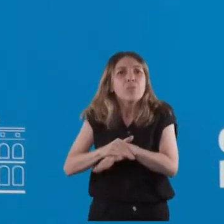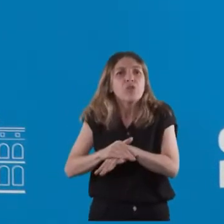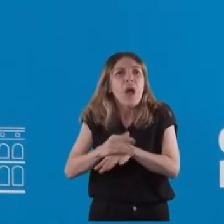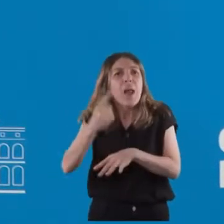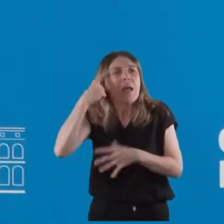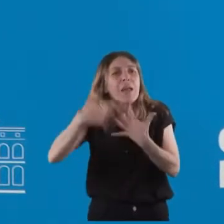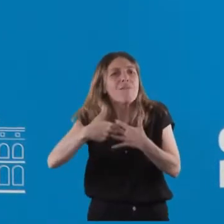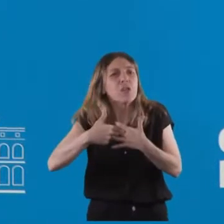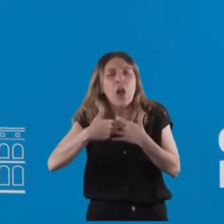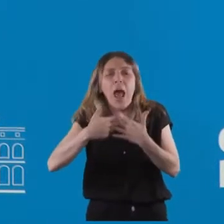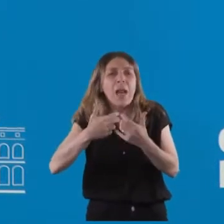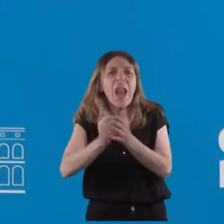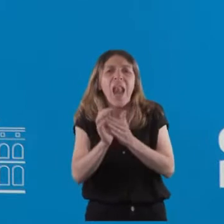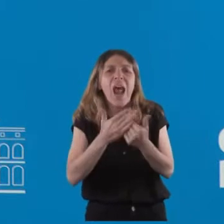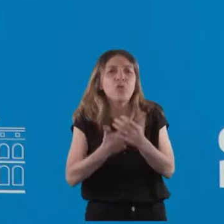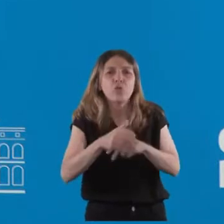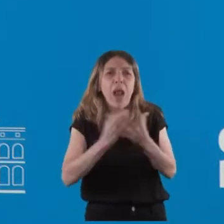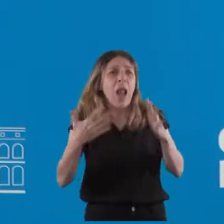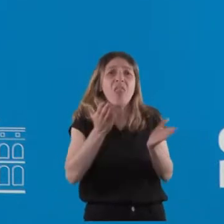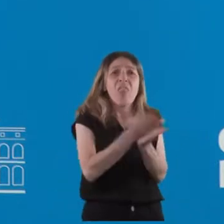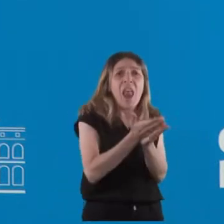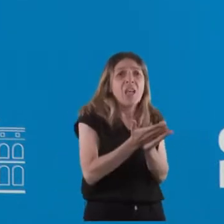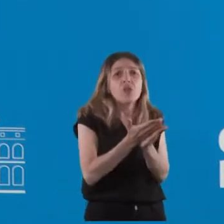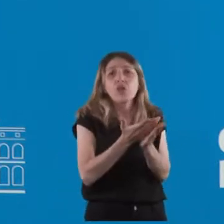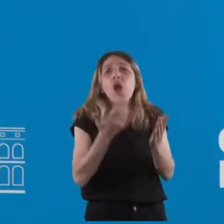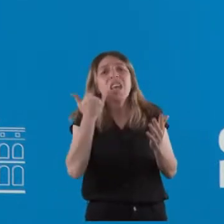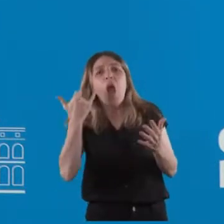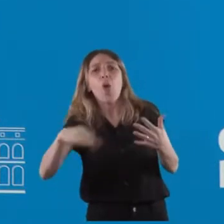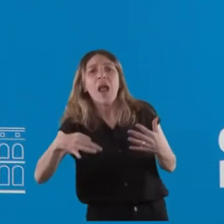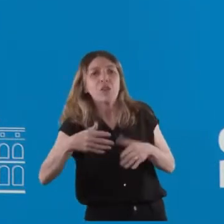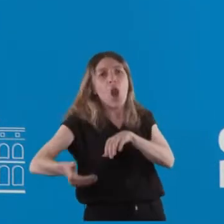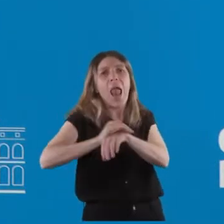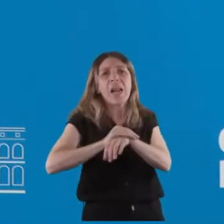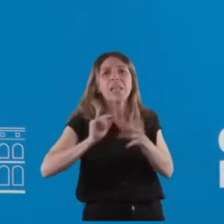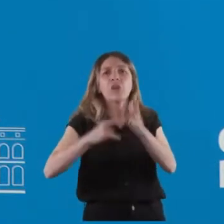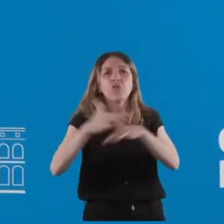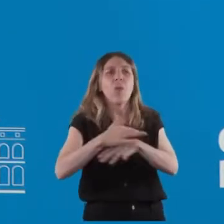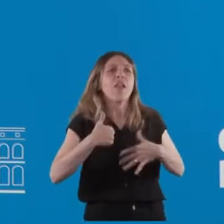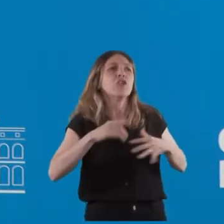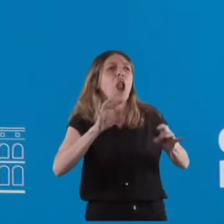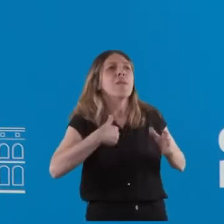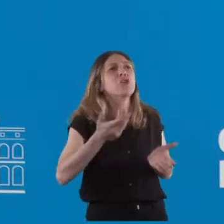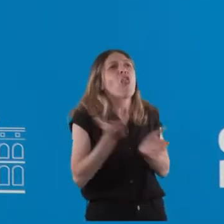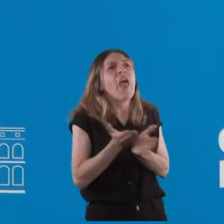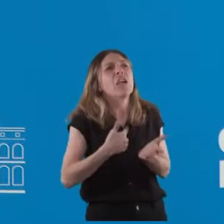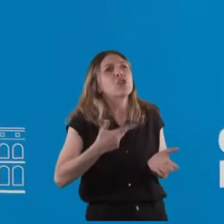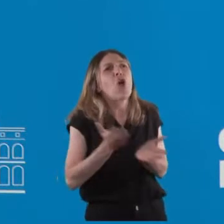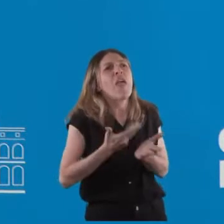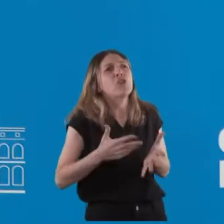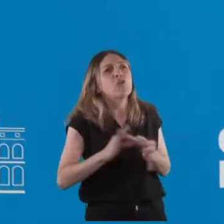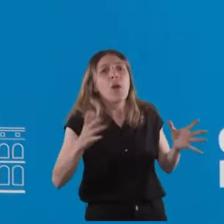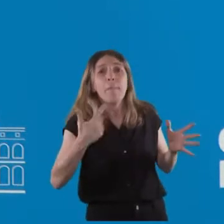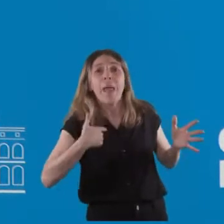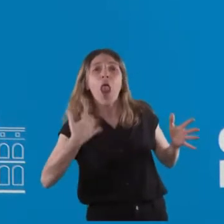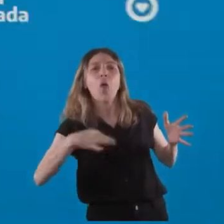que tiene como contraparte un deber la ciudad de buenos aires- y rodríguez larreta muchas veces quieren sólo los derechos de la autonomía y ninguno de los deberes